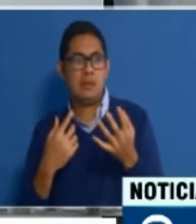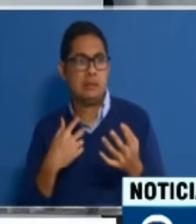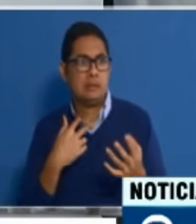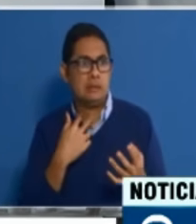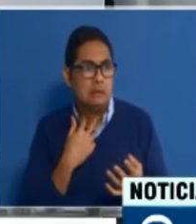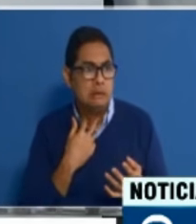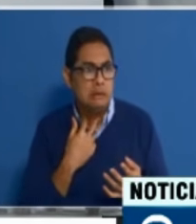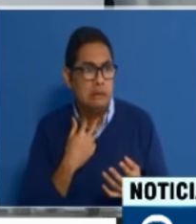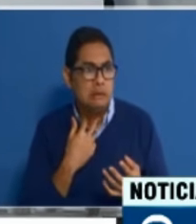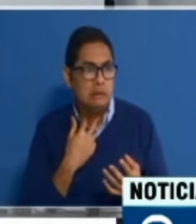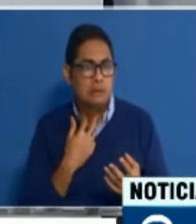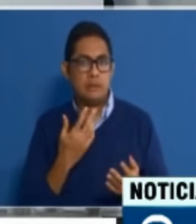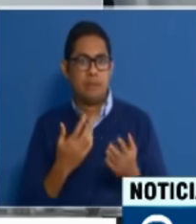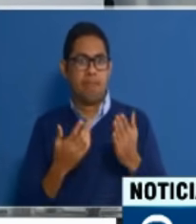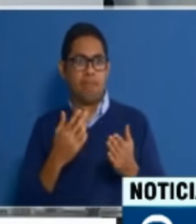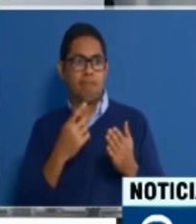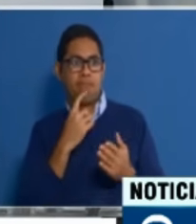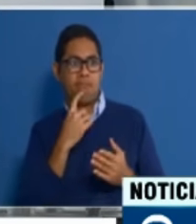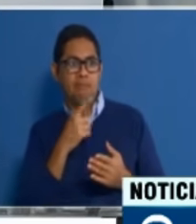un terrible momento